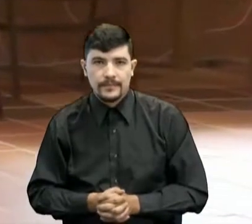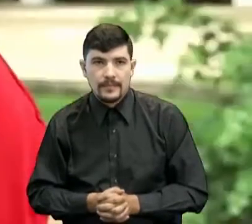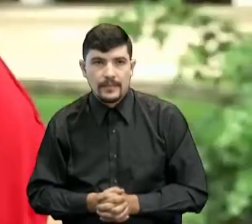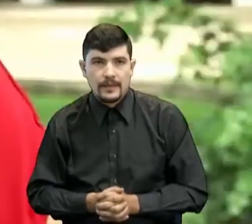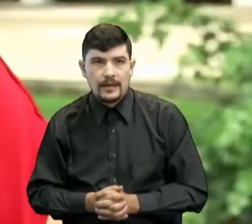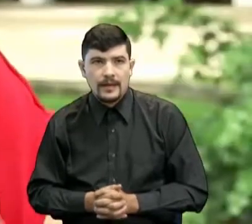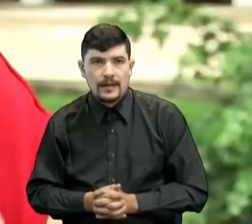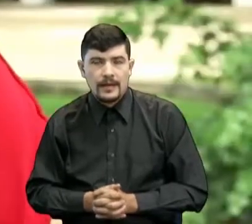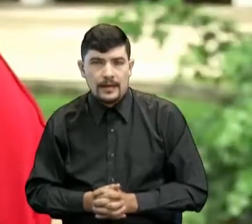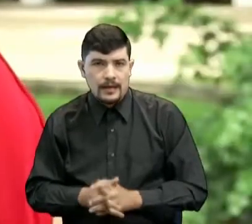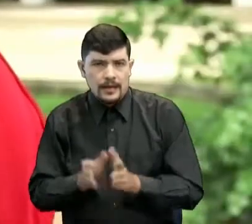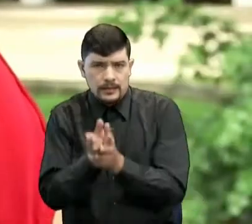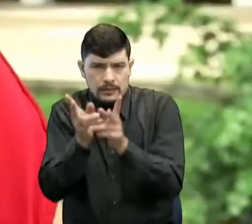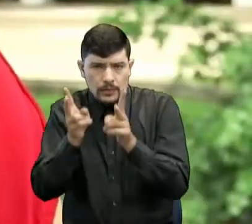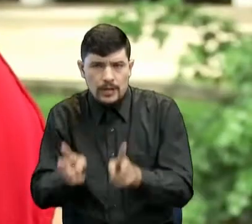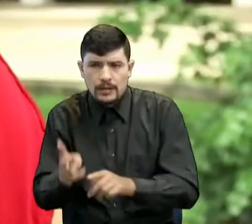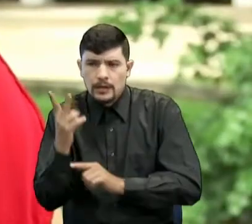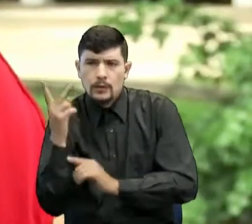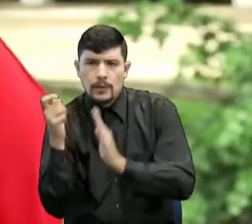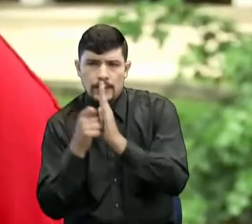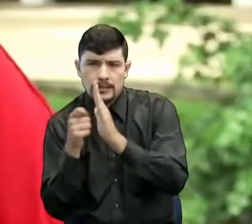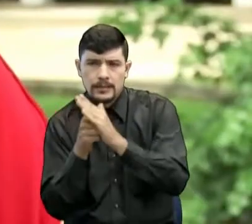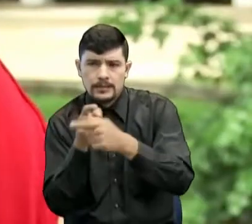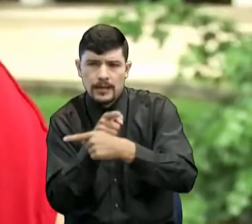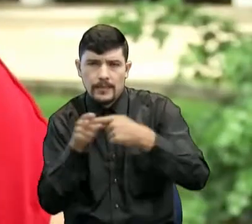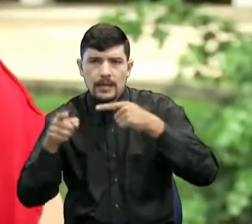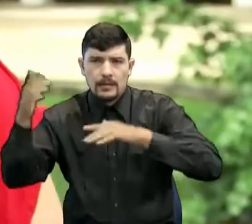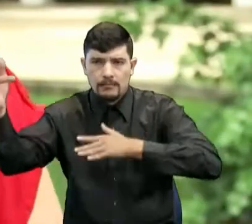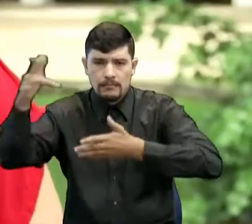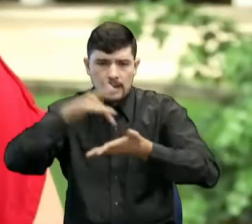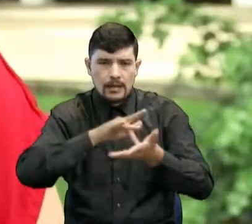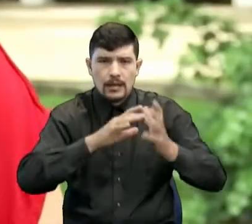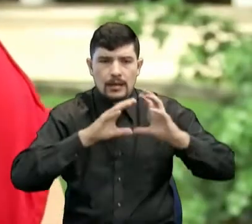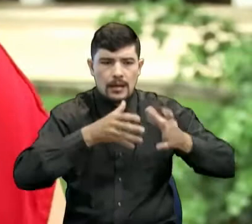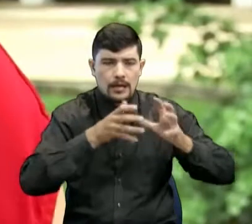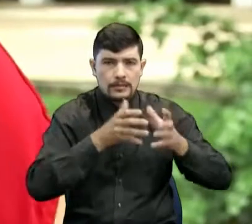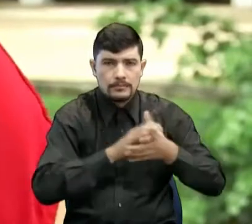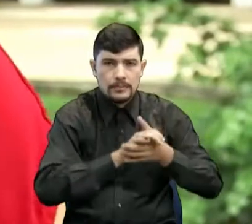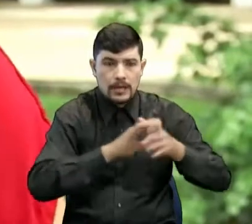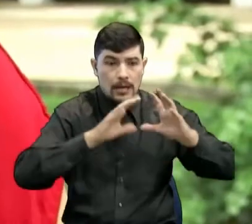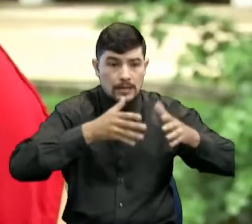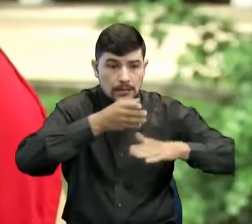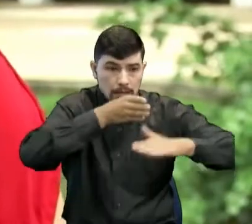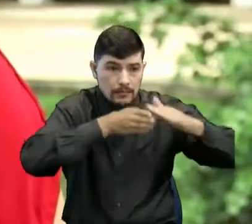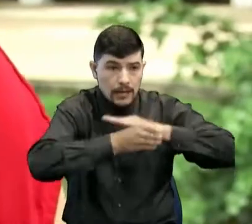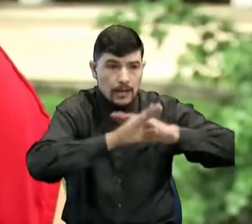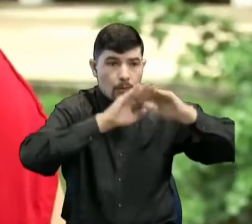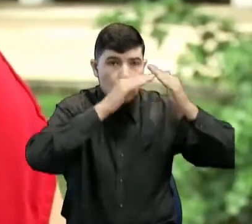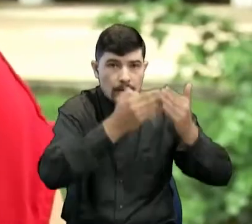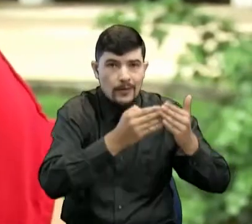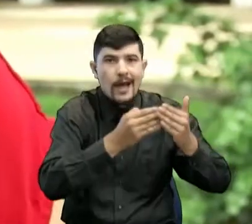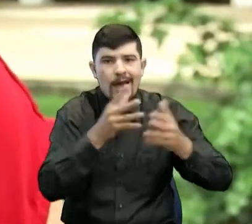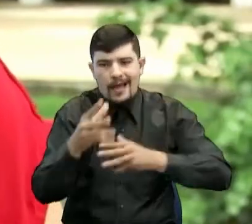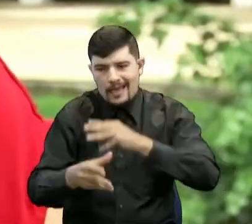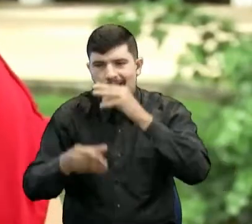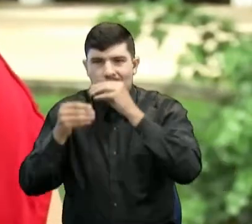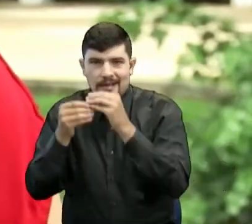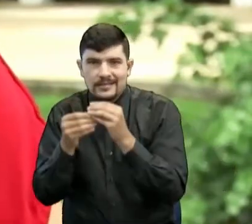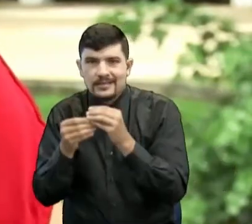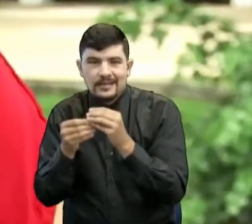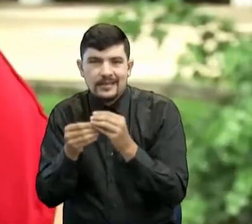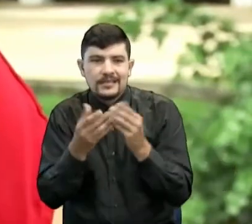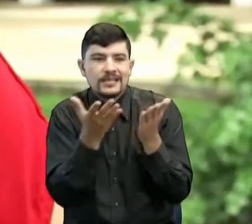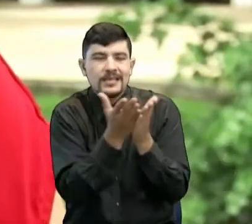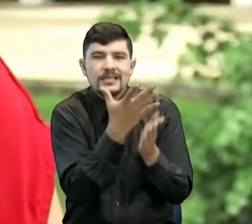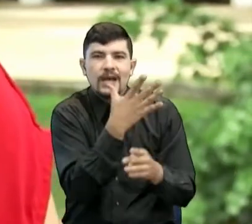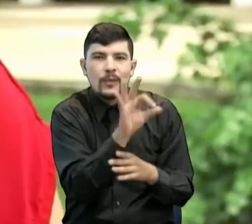la semana, el que está en clase, además el que está en línea, también recibiendo la misma